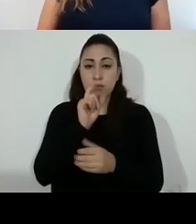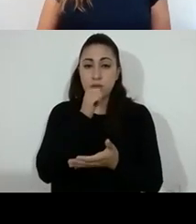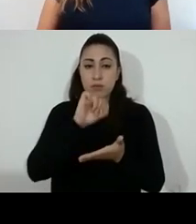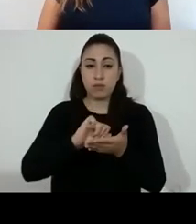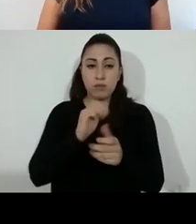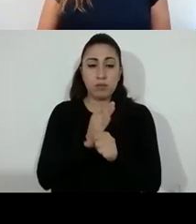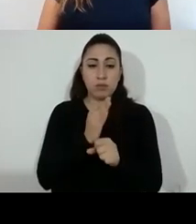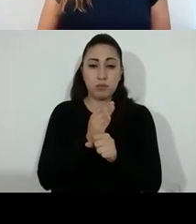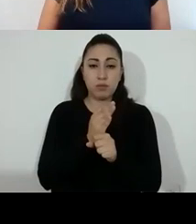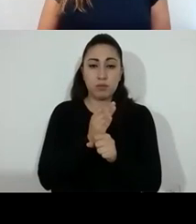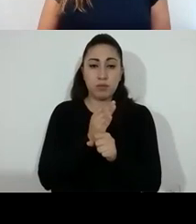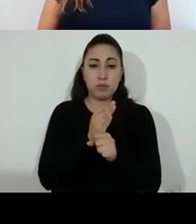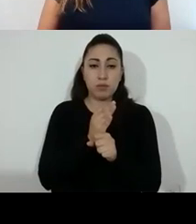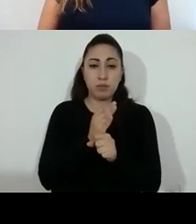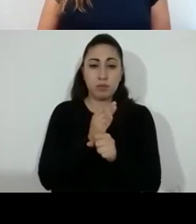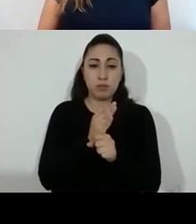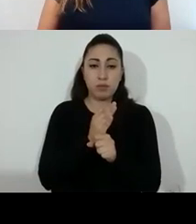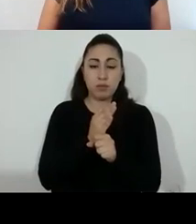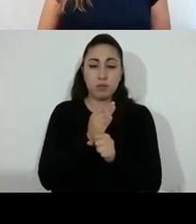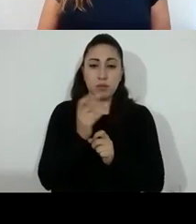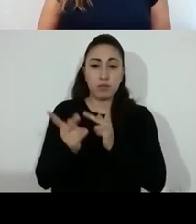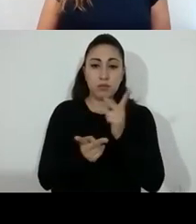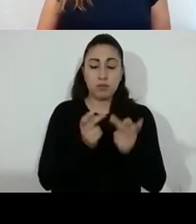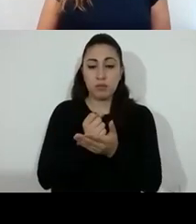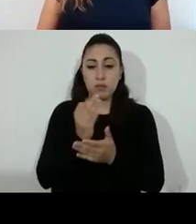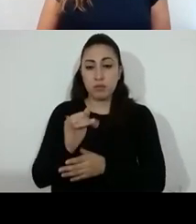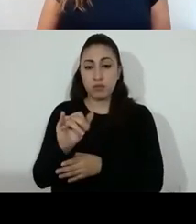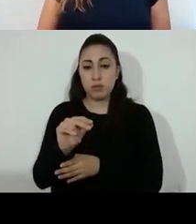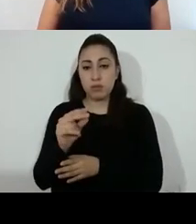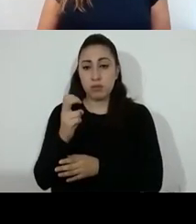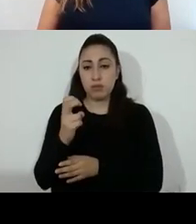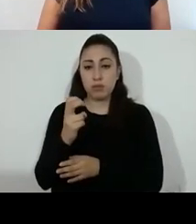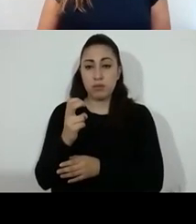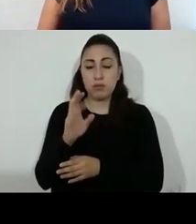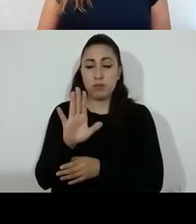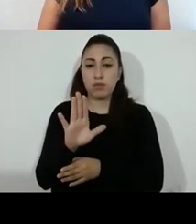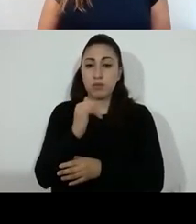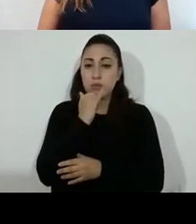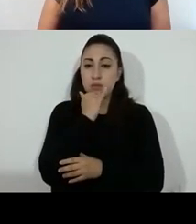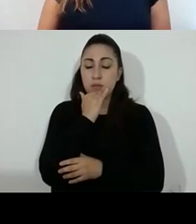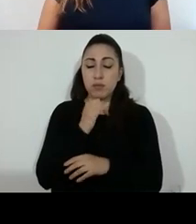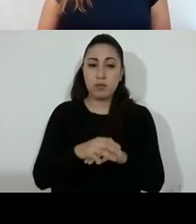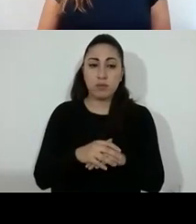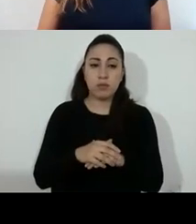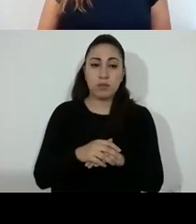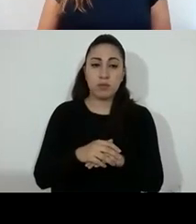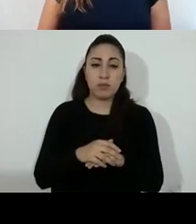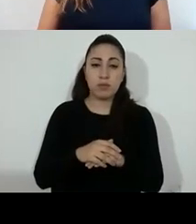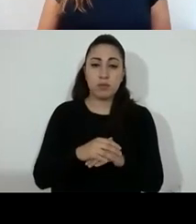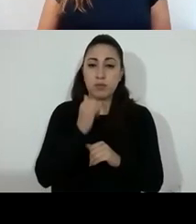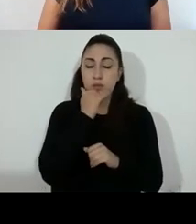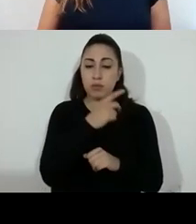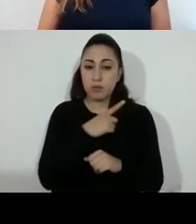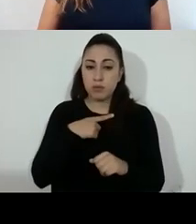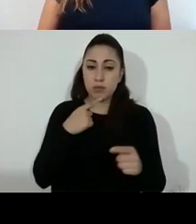proceda a la votación nominal y en lo... Pero no íbamos a tener oradores en pro y en contra. Primero la discusión,